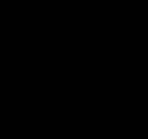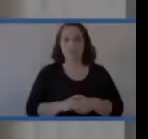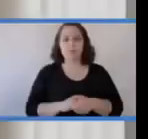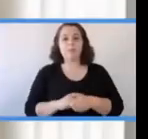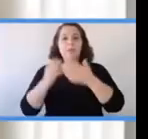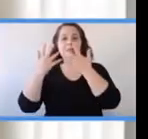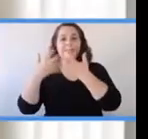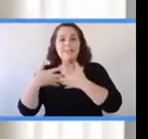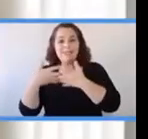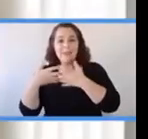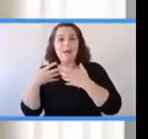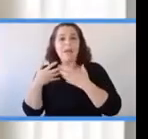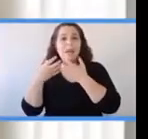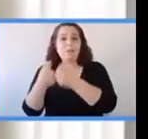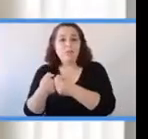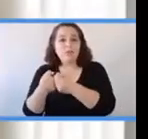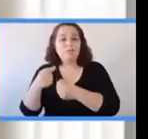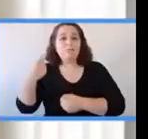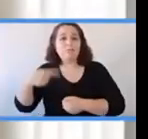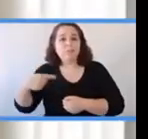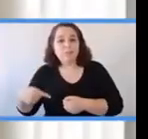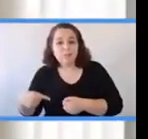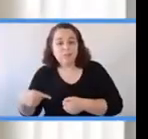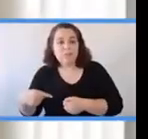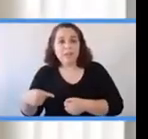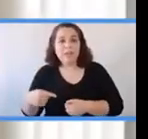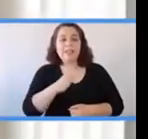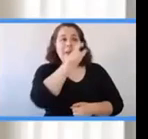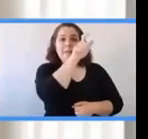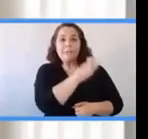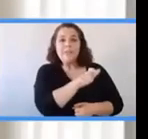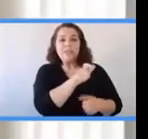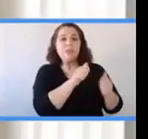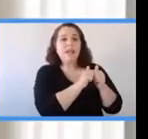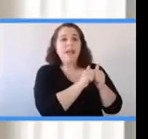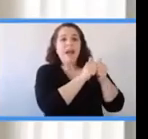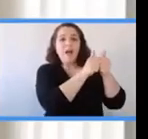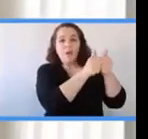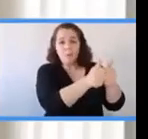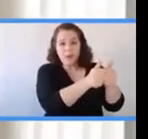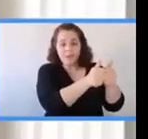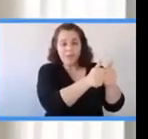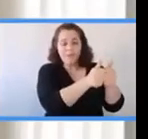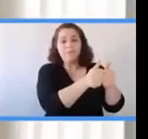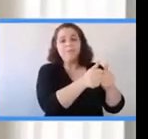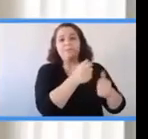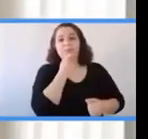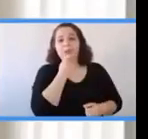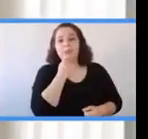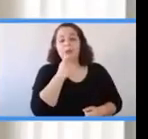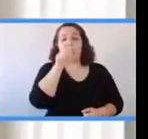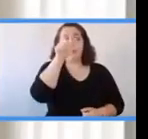braille. Los sistemas de apoyo se refieren a acompañantes que una persona con discapacidad puede llegar a